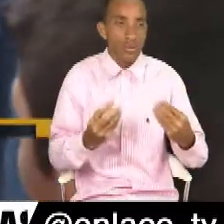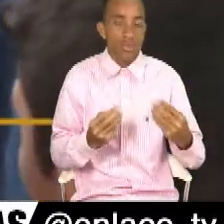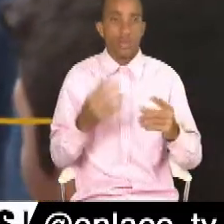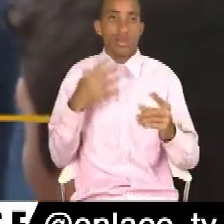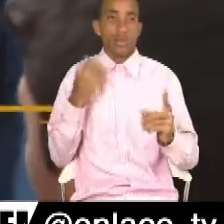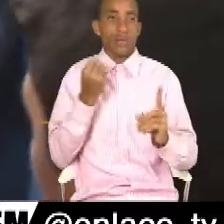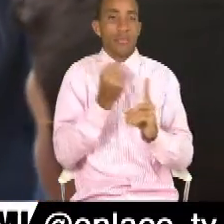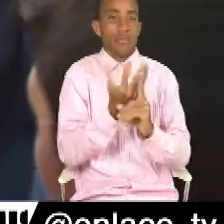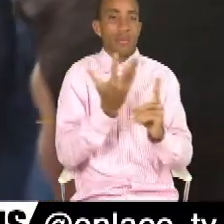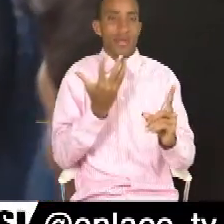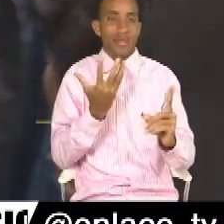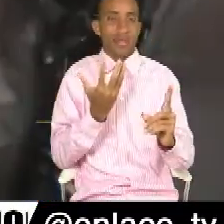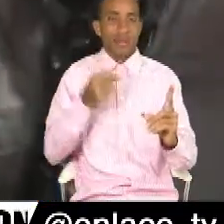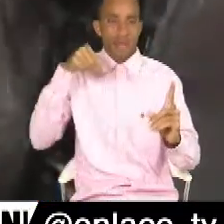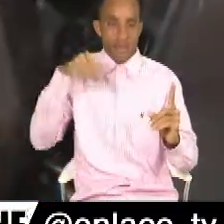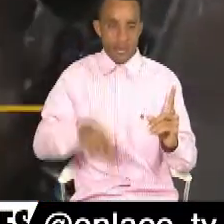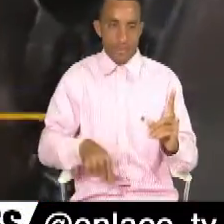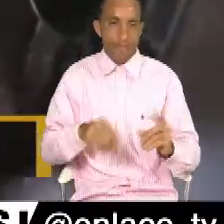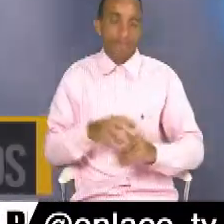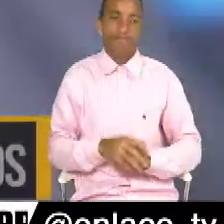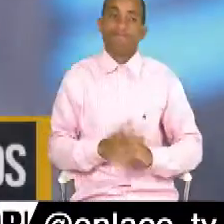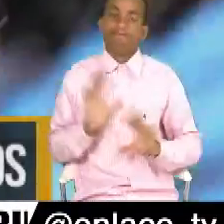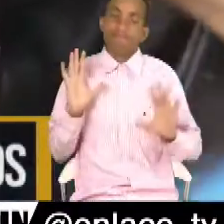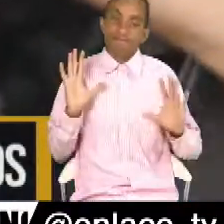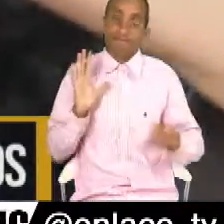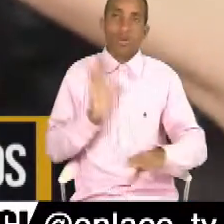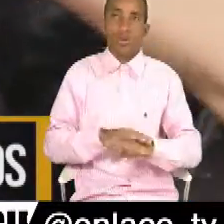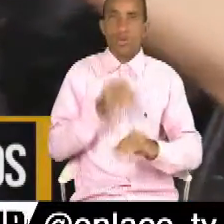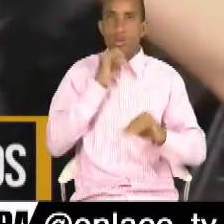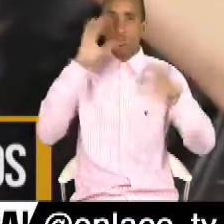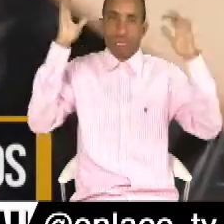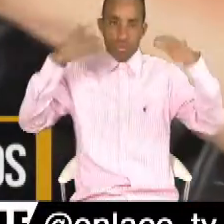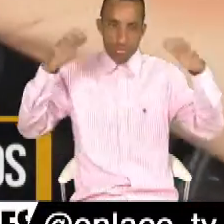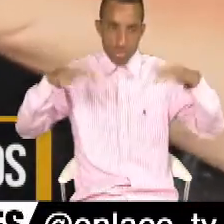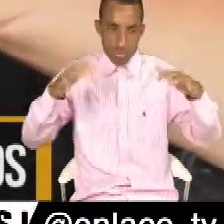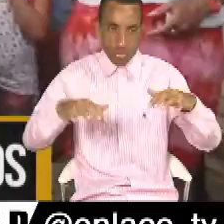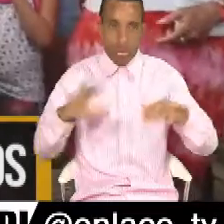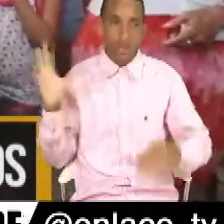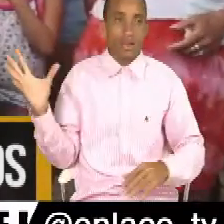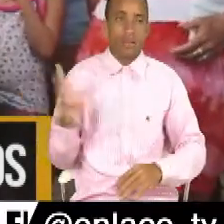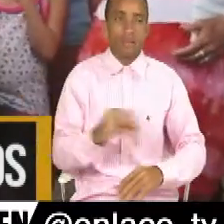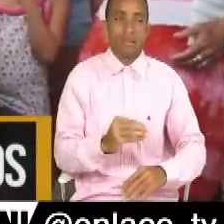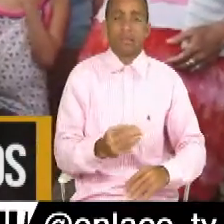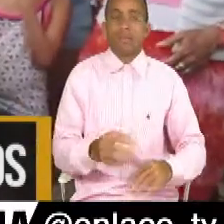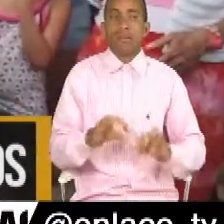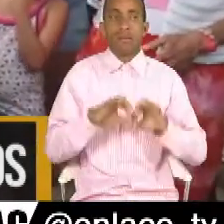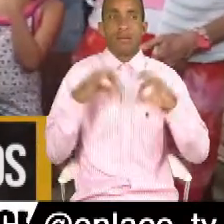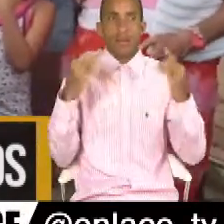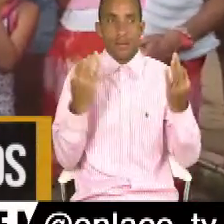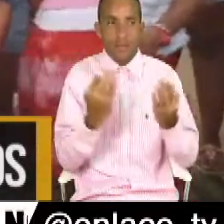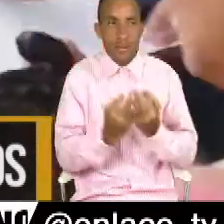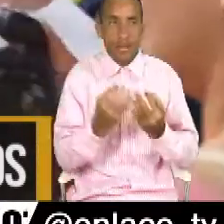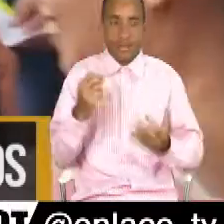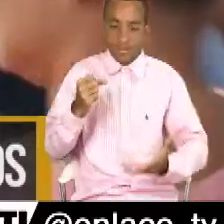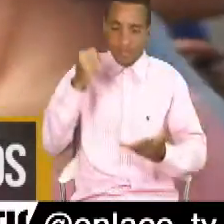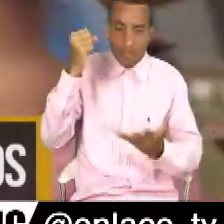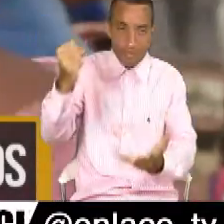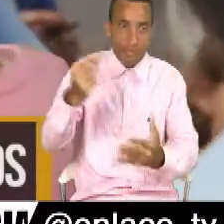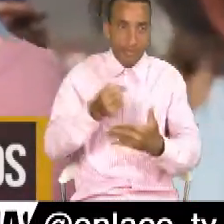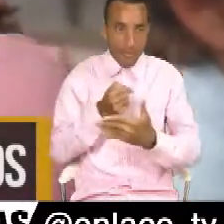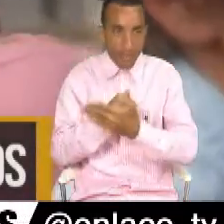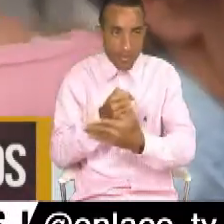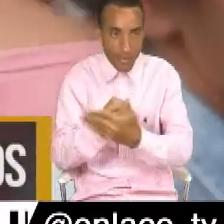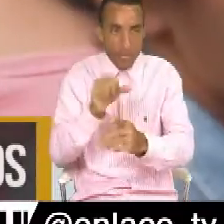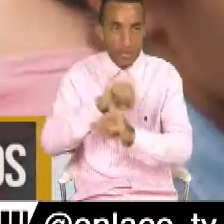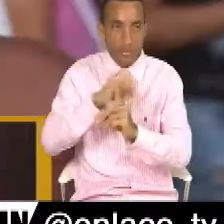vive la comunidad afectada por las inclemencias del clima y por ello decenas de familias barranqueñas reciben mercados de manos de la gestora social